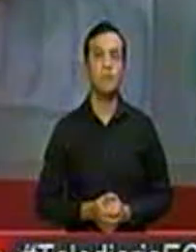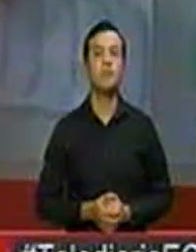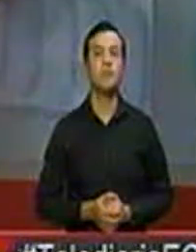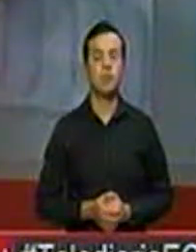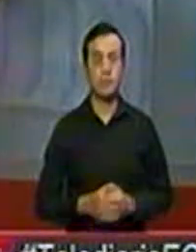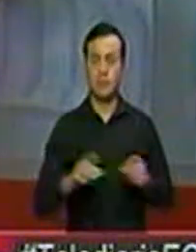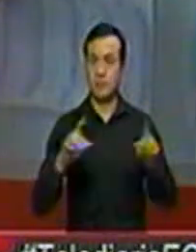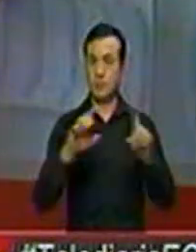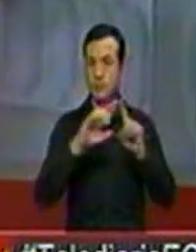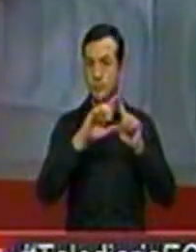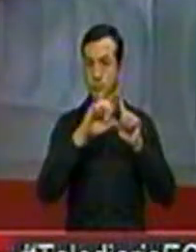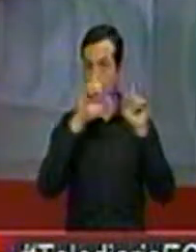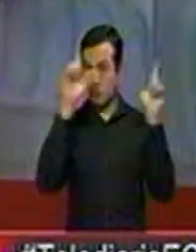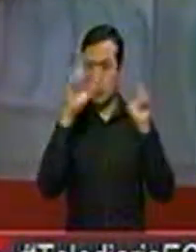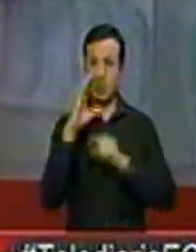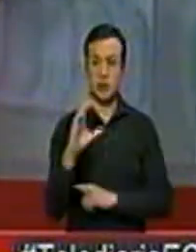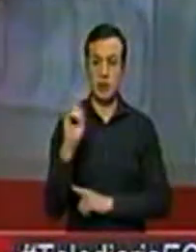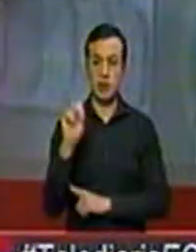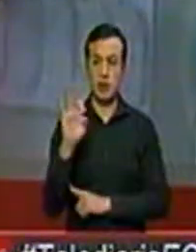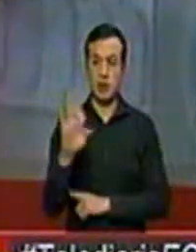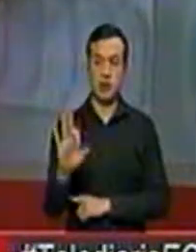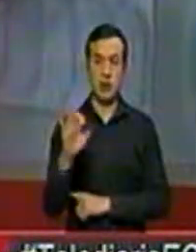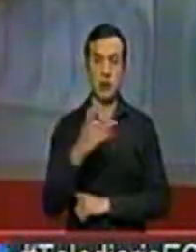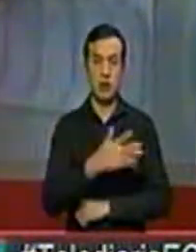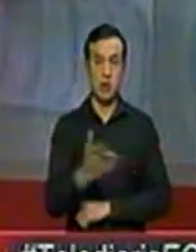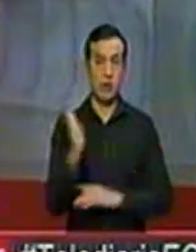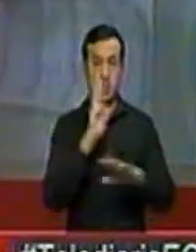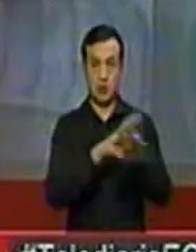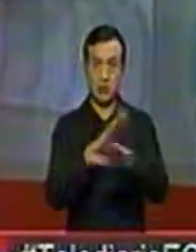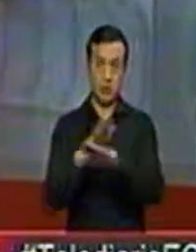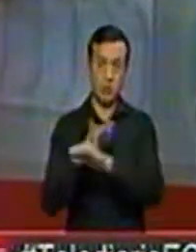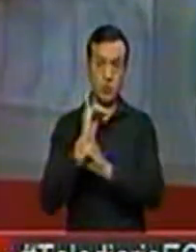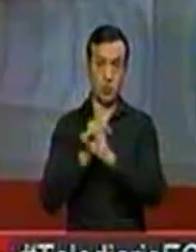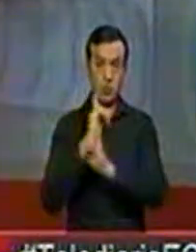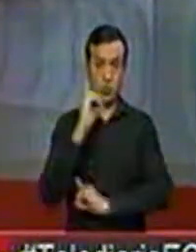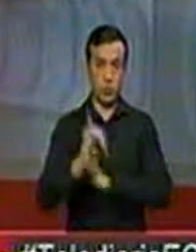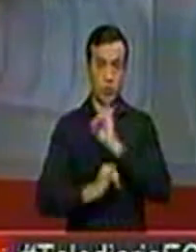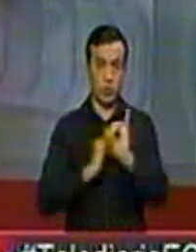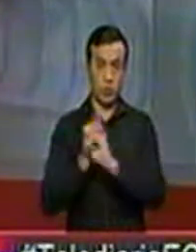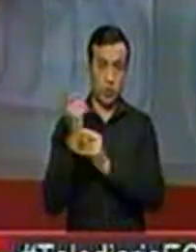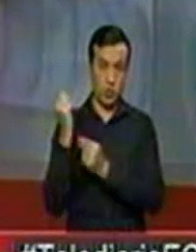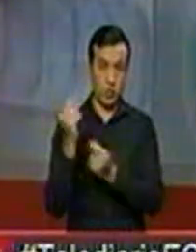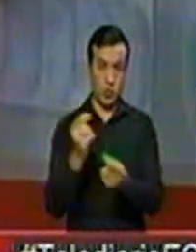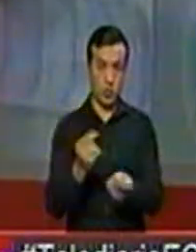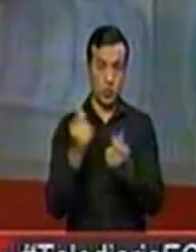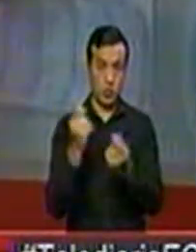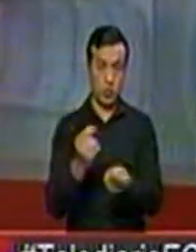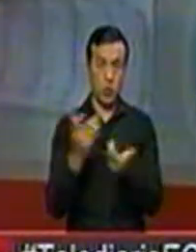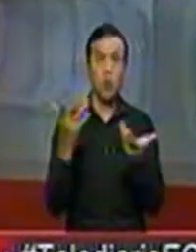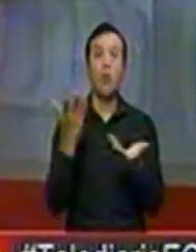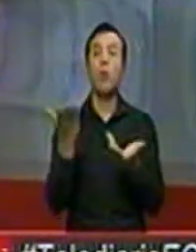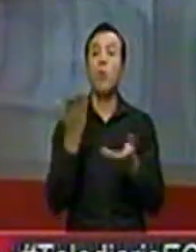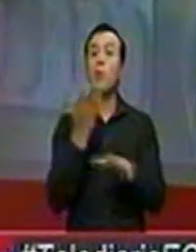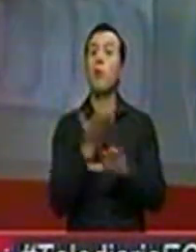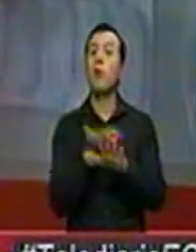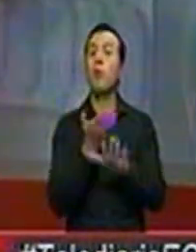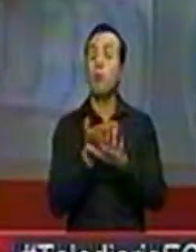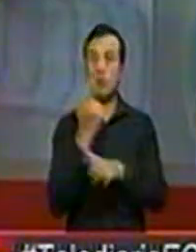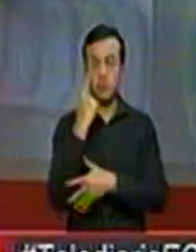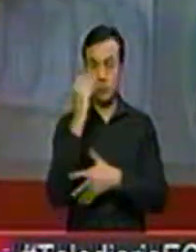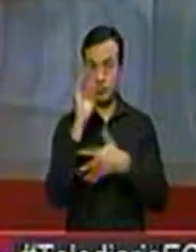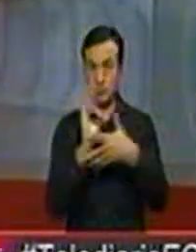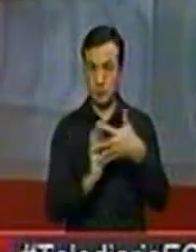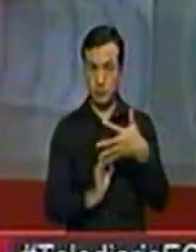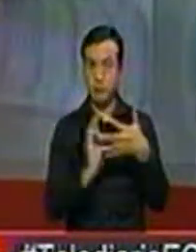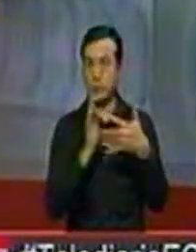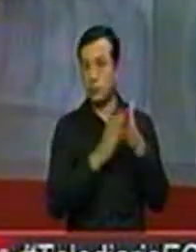Y la Corporación Nacional de Telecomunicaciones, NTEP, convocó a entidades internacionales de inversión para que presenten sus propuestas y cotizaciones